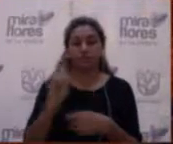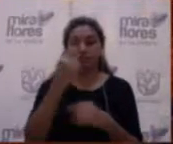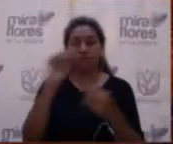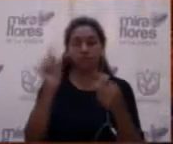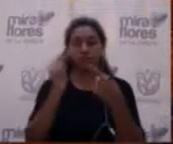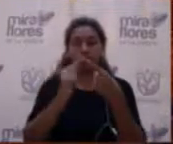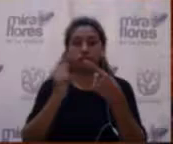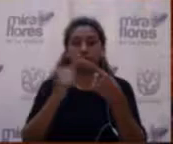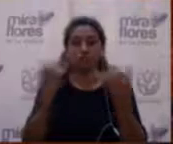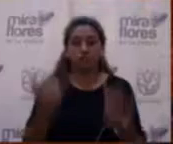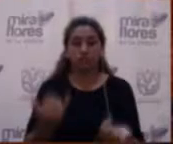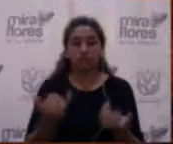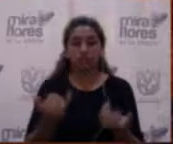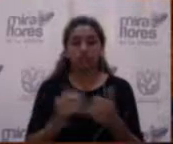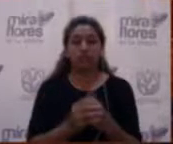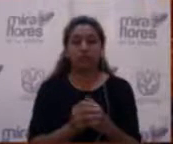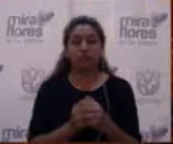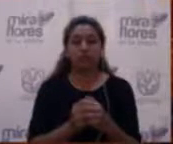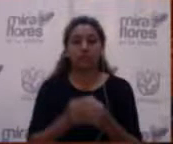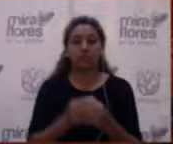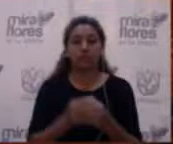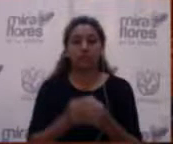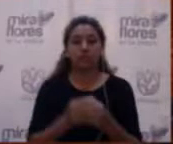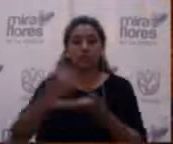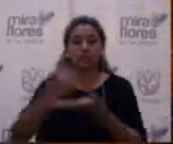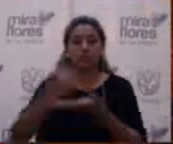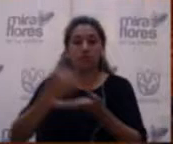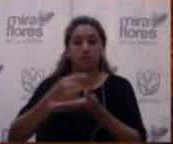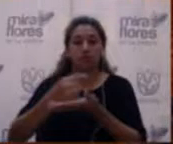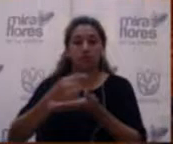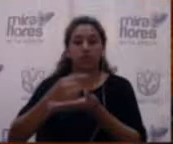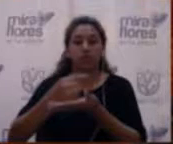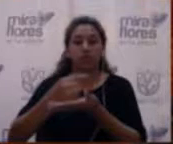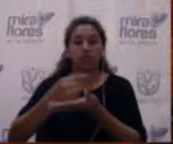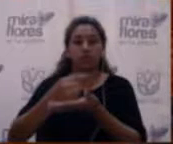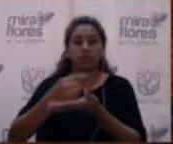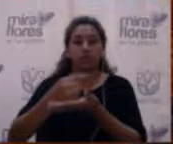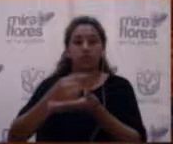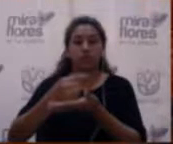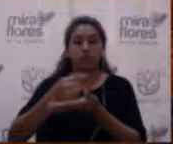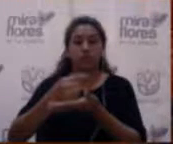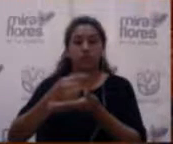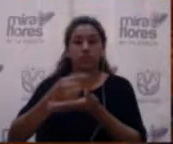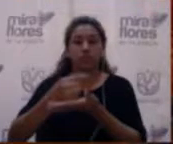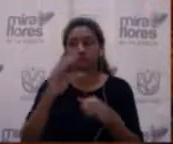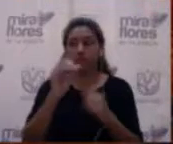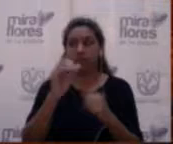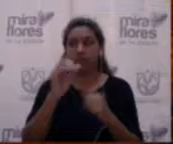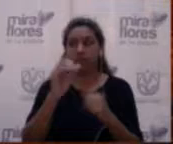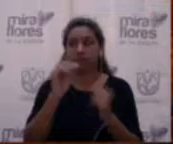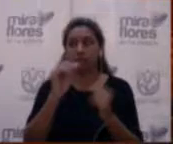de lo que tenemos para el día de hoy, que es la aprobación del acta de la sesión ordinaria de 2008.